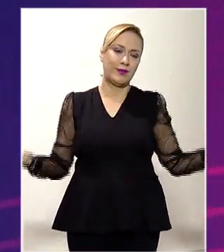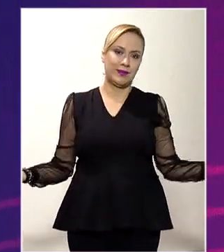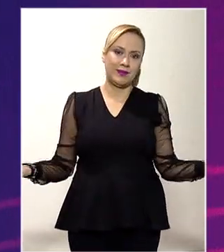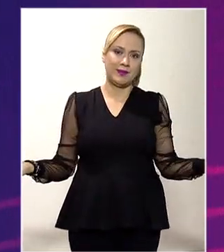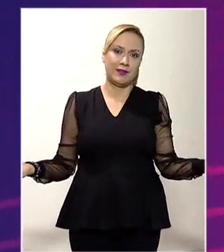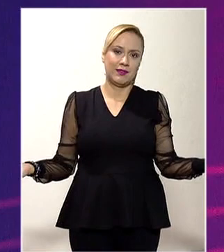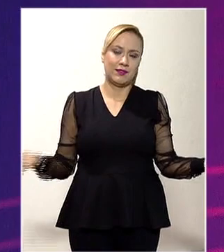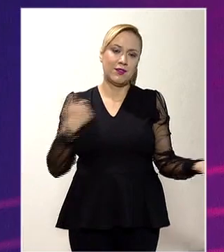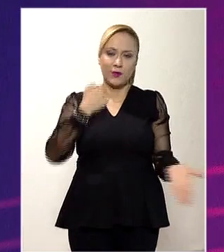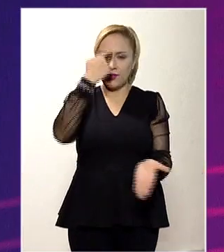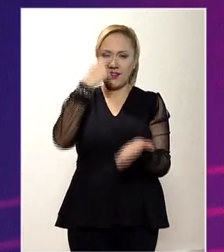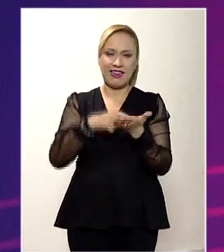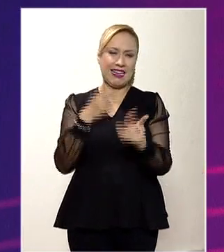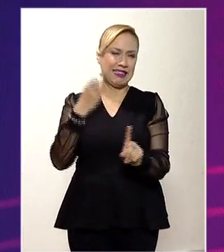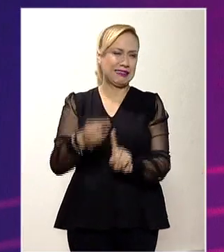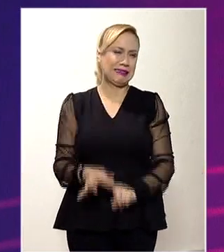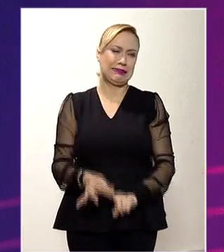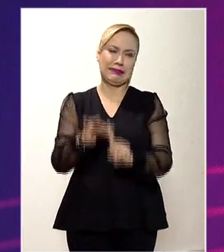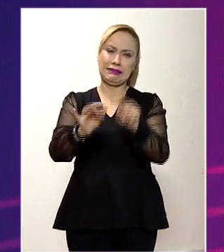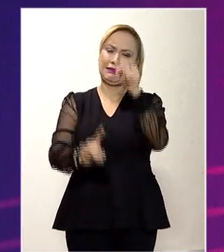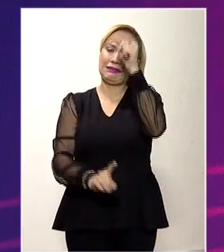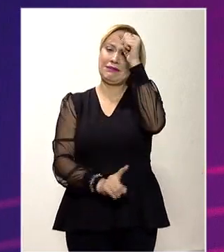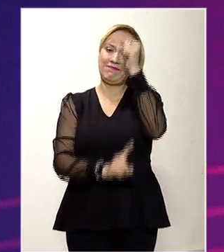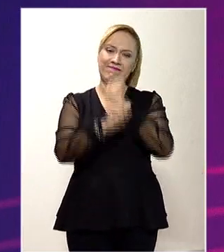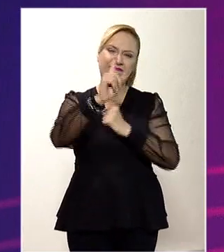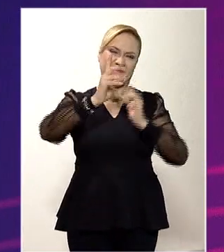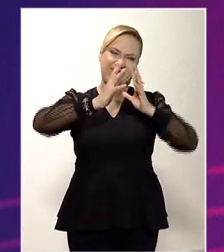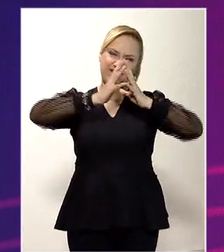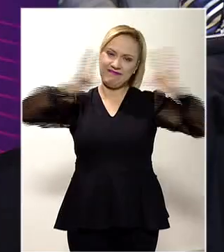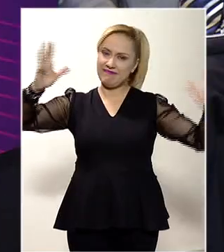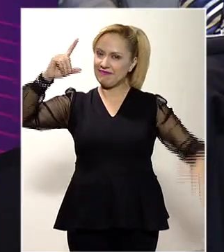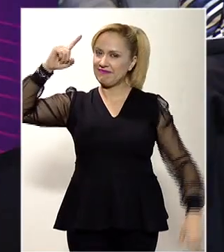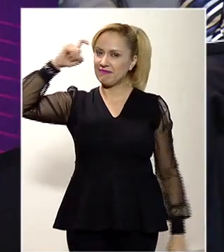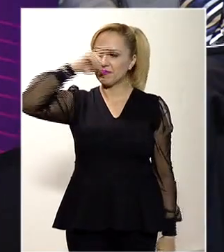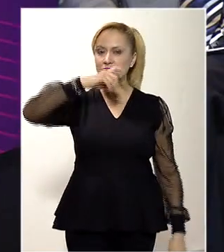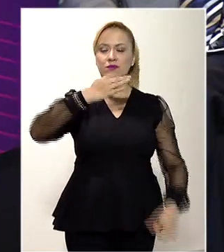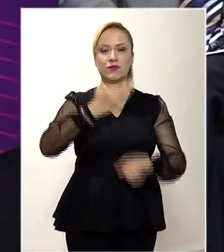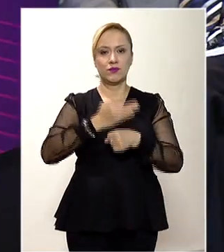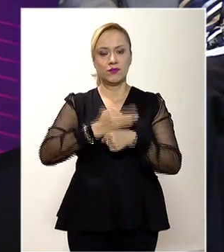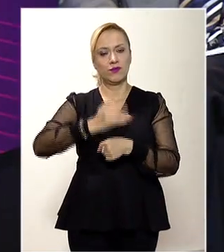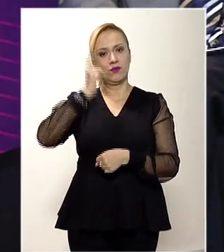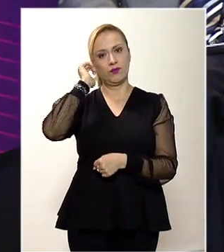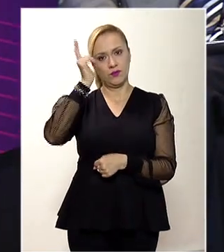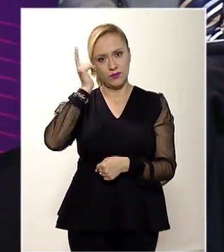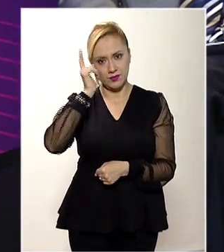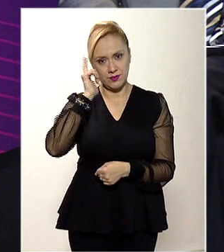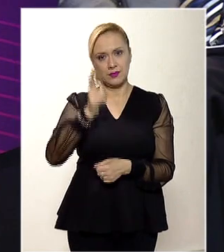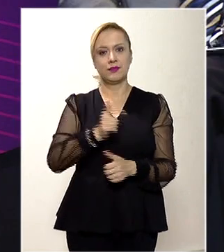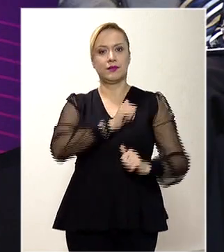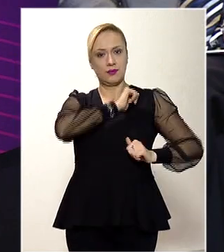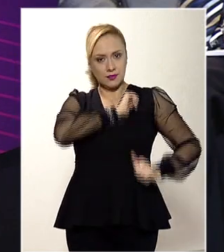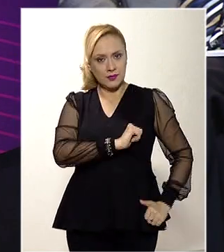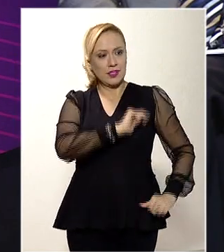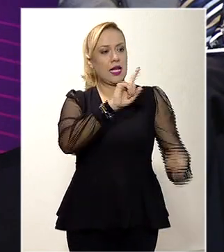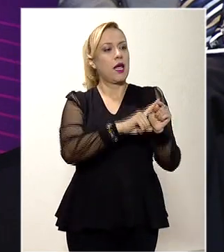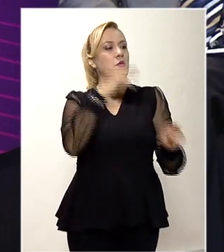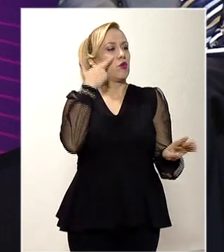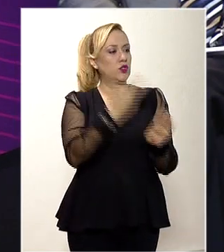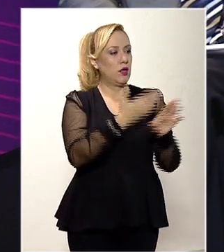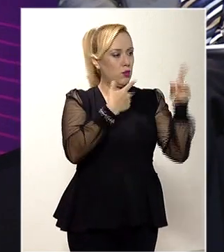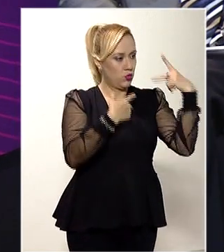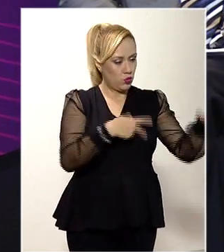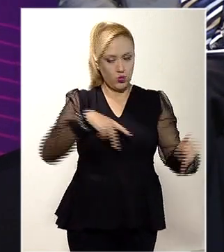Entonces, eso creo que es una de las cuestiones más complicadas. Estamos en proceso de construir nuestra identidad, nuestras atribuciones, entender cómo son